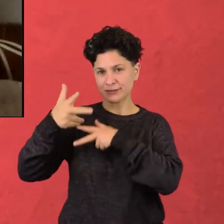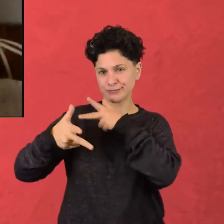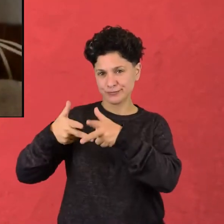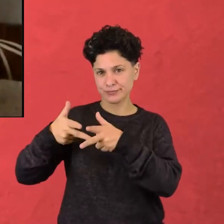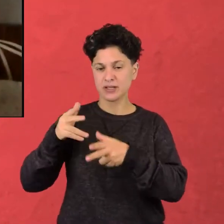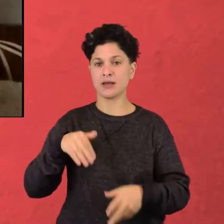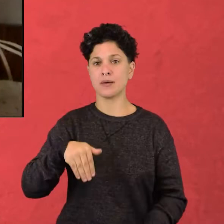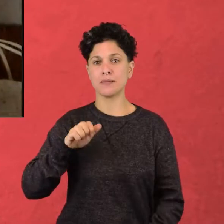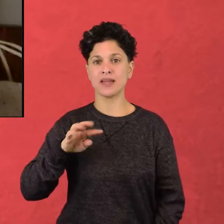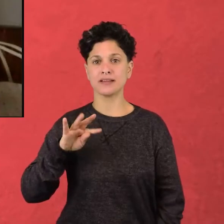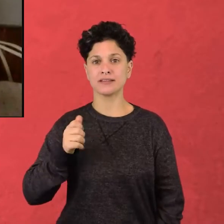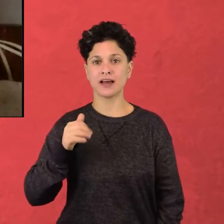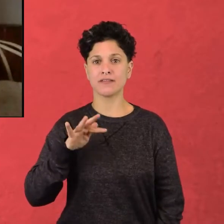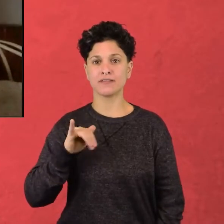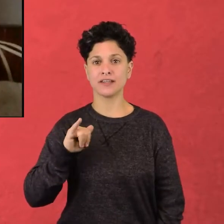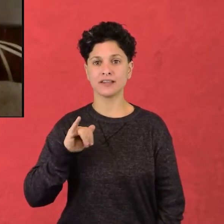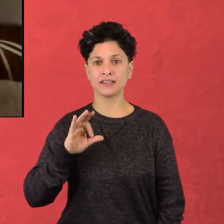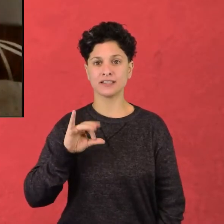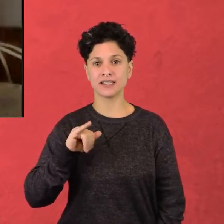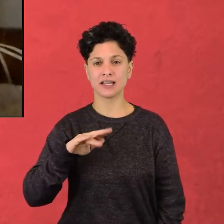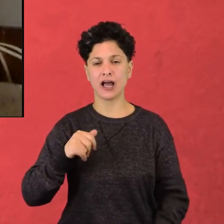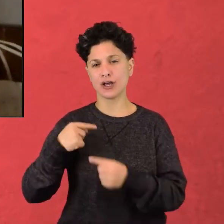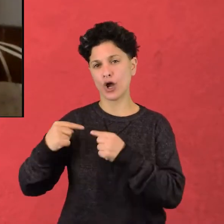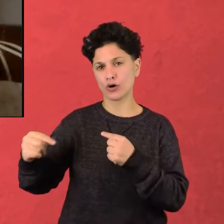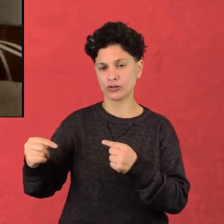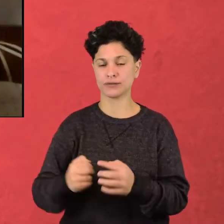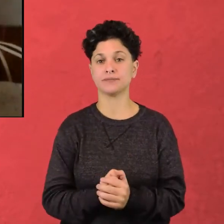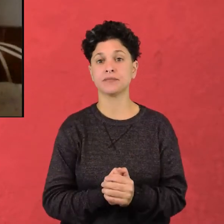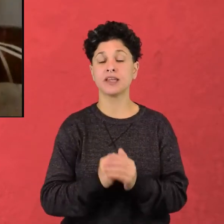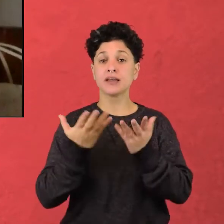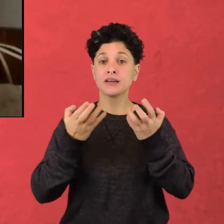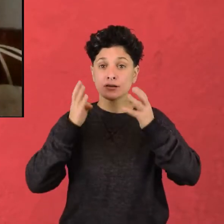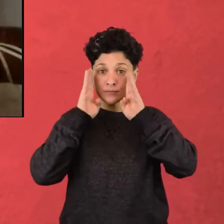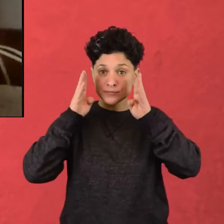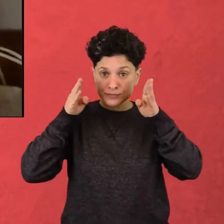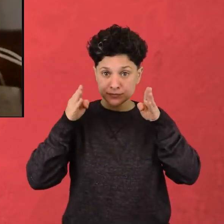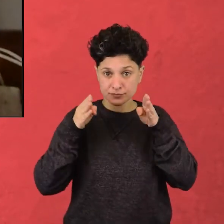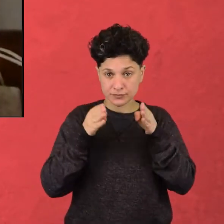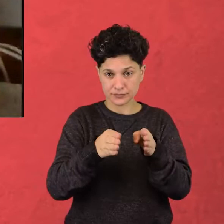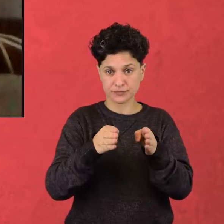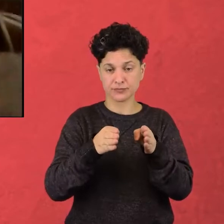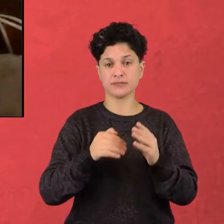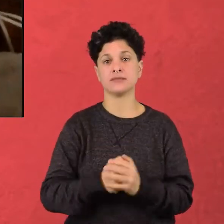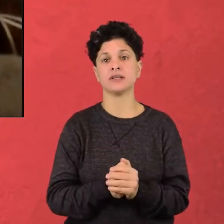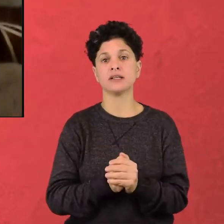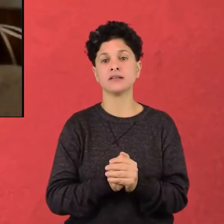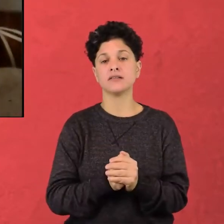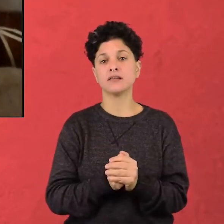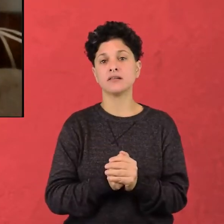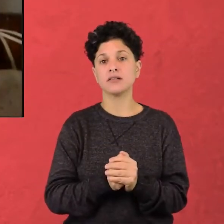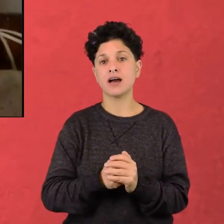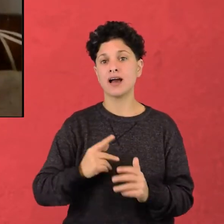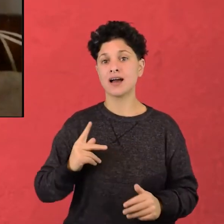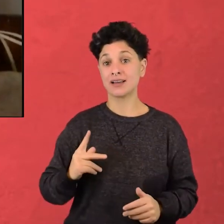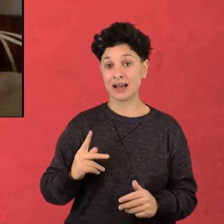ramas de la filosofía que ya hemos nombrado, como la metafísica, etc. Pero quiero centrarme, para